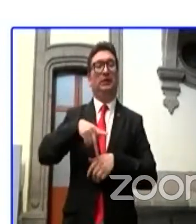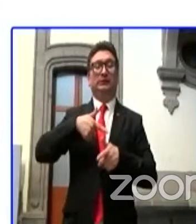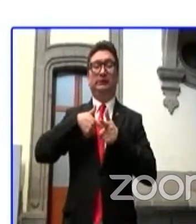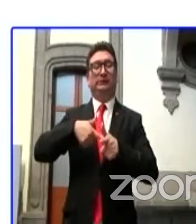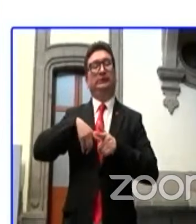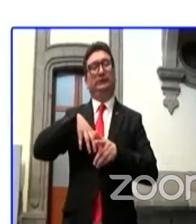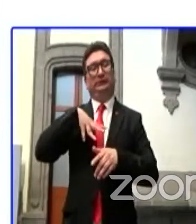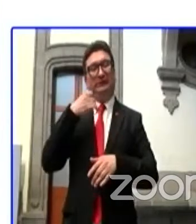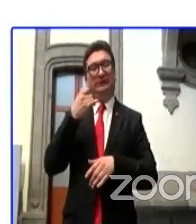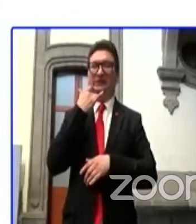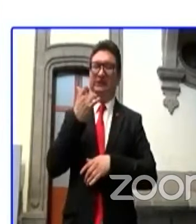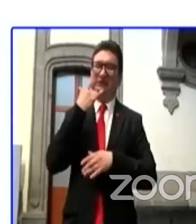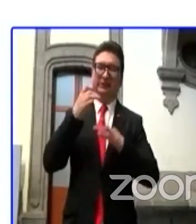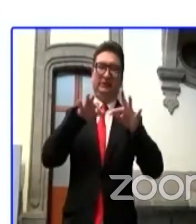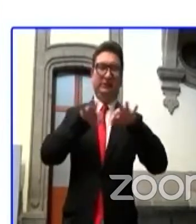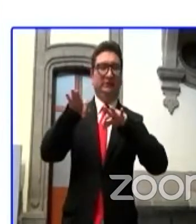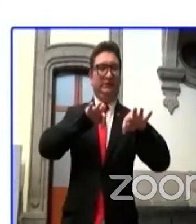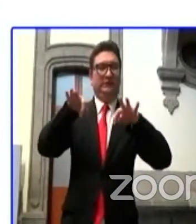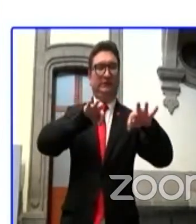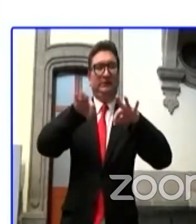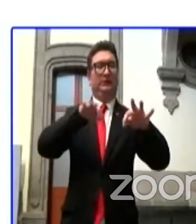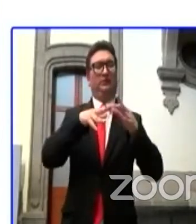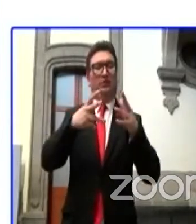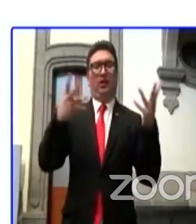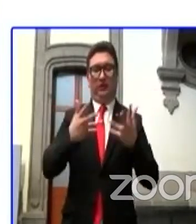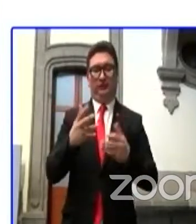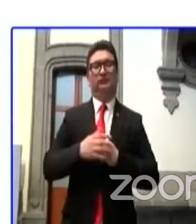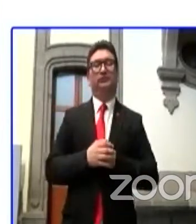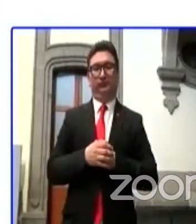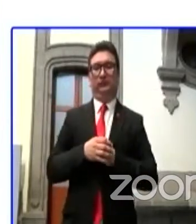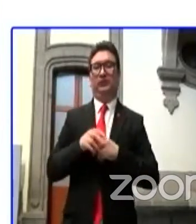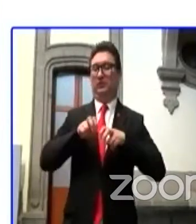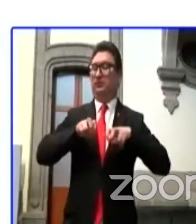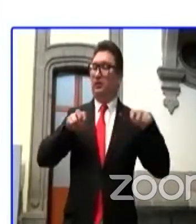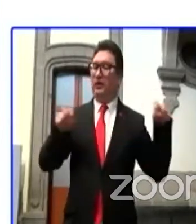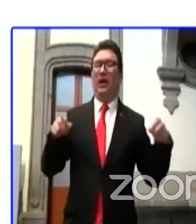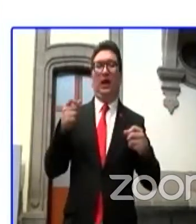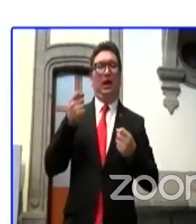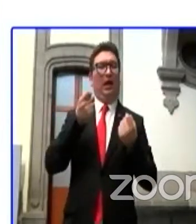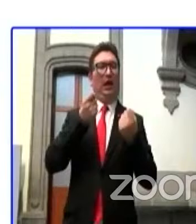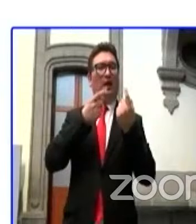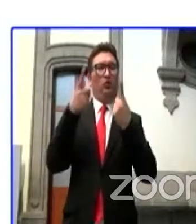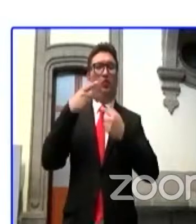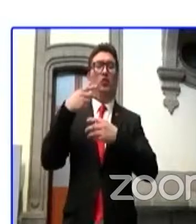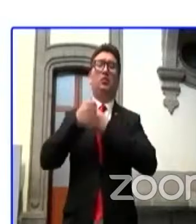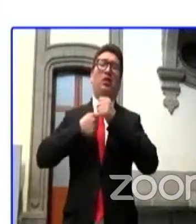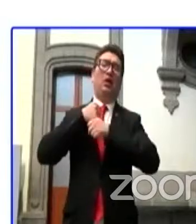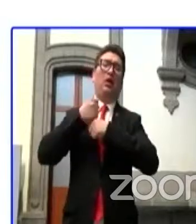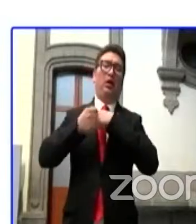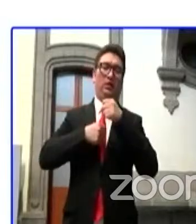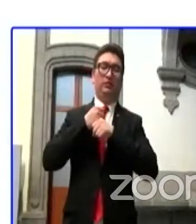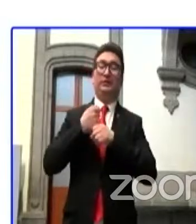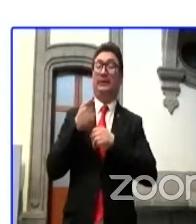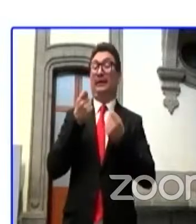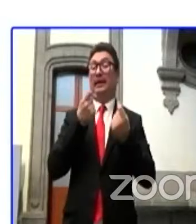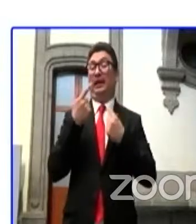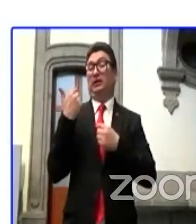todo en las líneas y en las trincheras de trabajo, algunos ya de algún tiempo, otros son